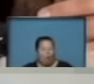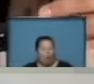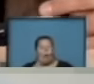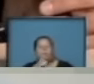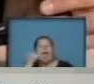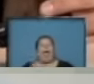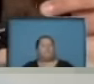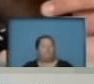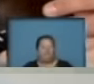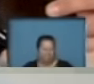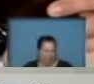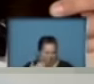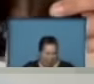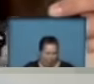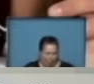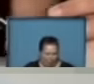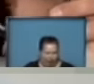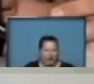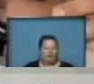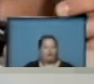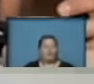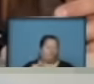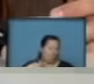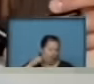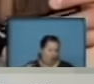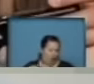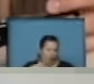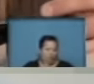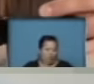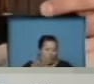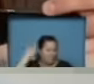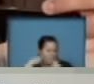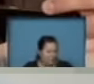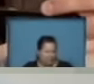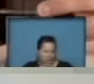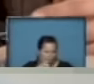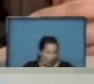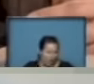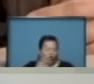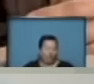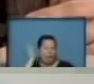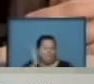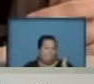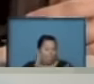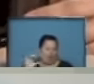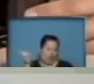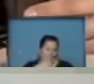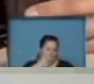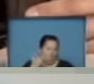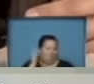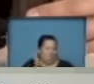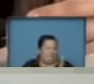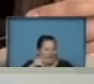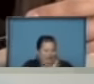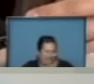hacer parecer que hay un conflicto donde no lo hay, y repudiarlo, como lo hicimos desde el primer momento, la represión innecesaria sin ningún sentido.